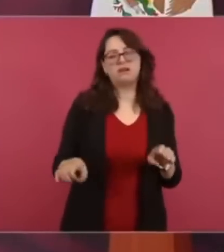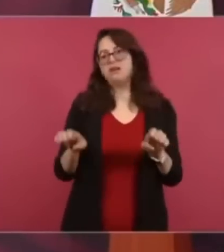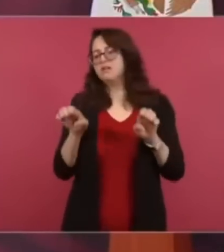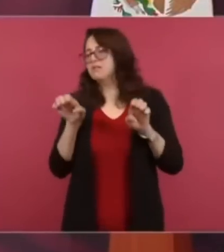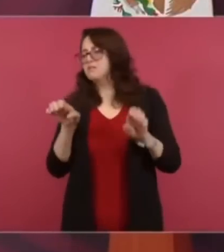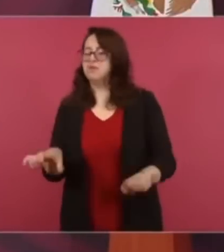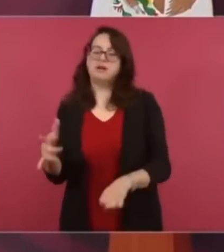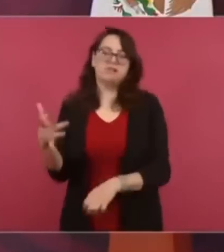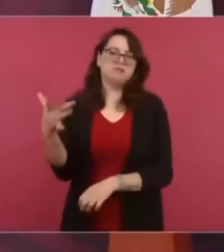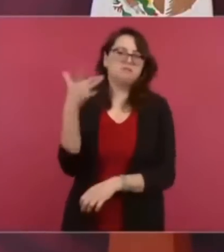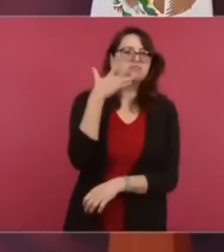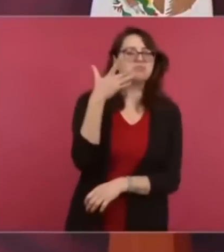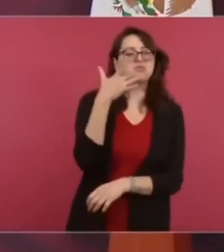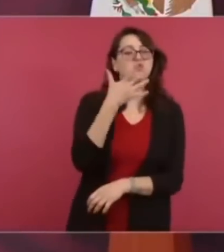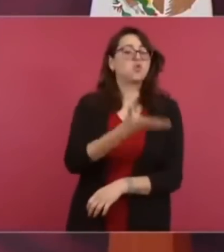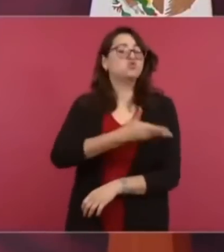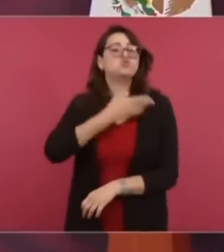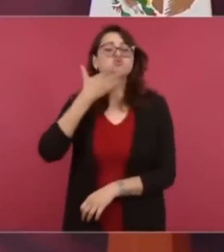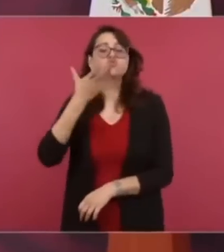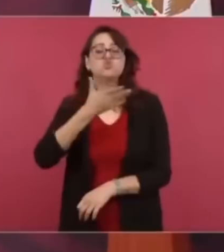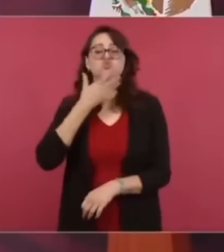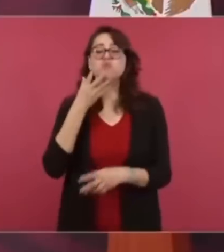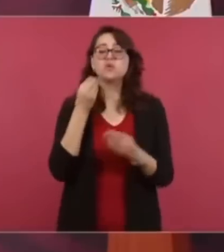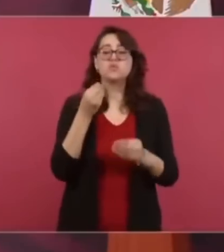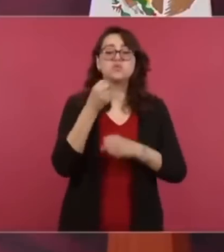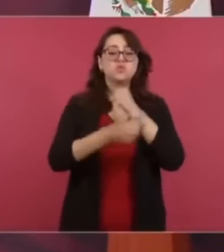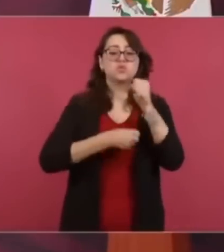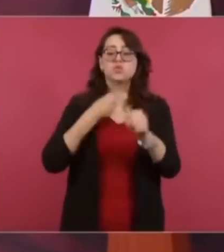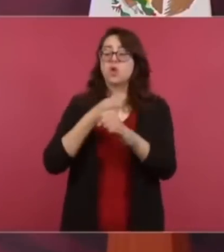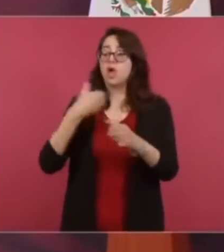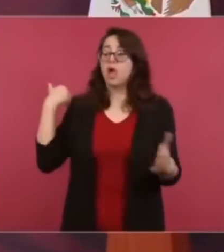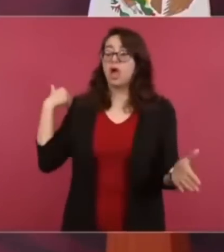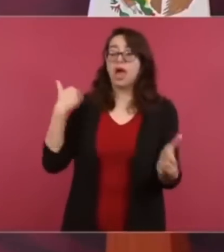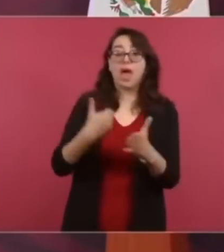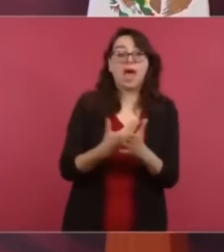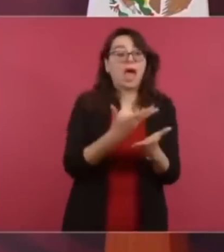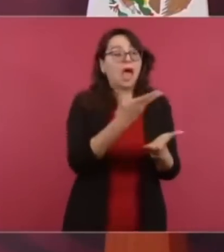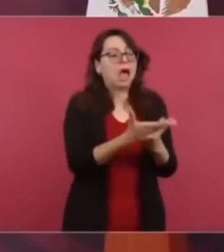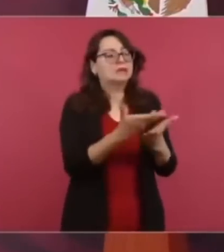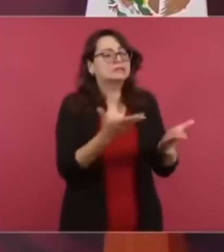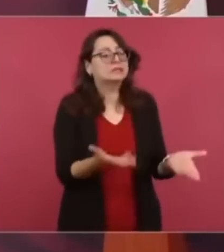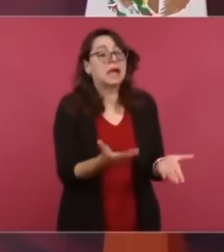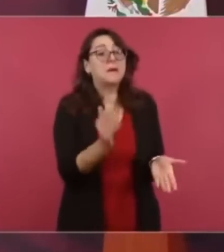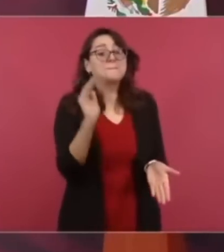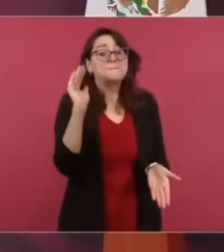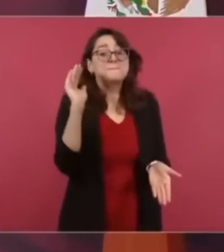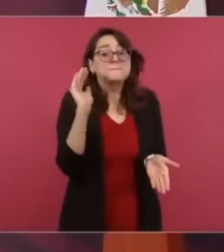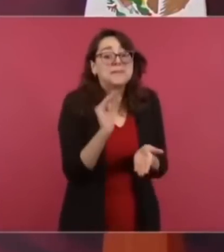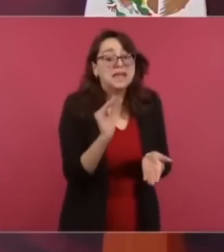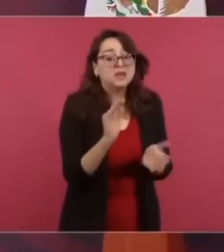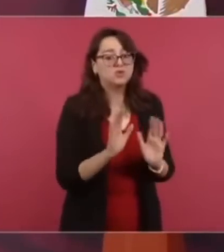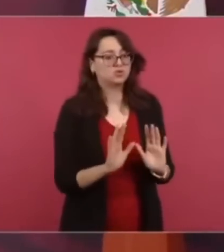ahora se les está planteando, ya no